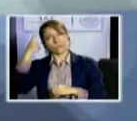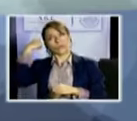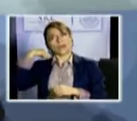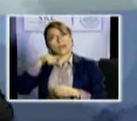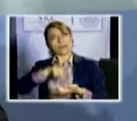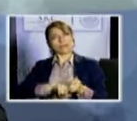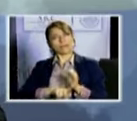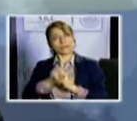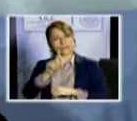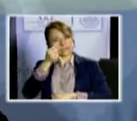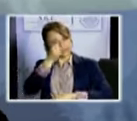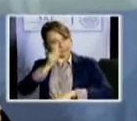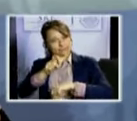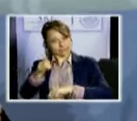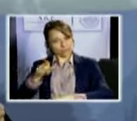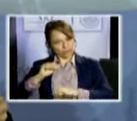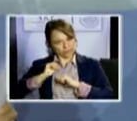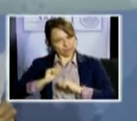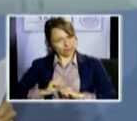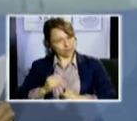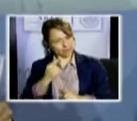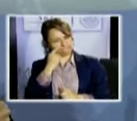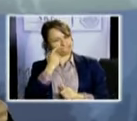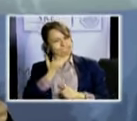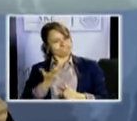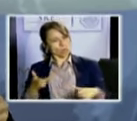un país en particular, promover una